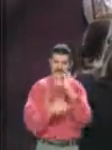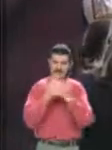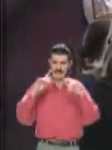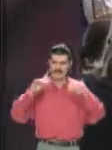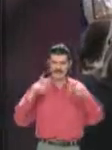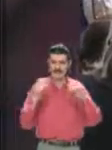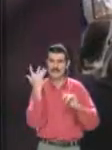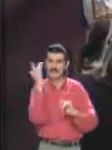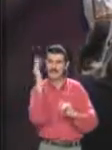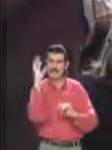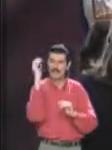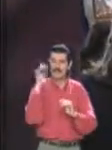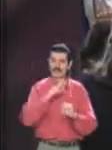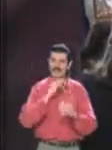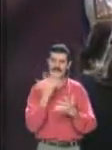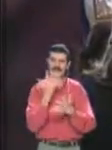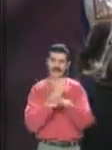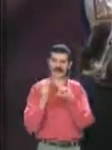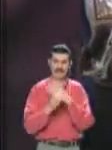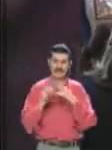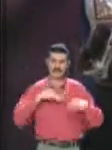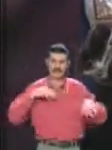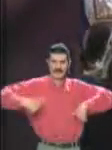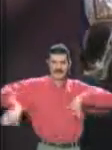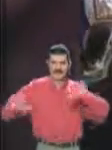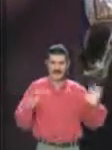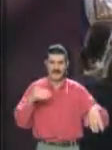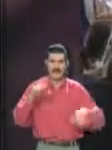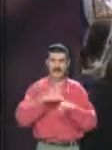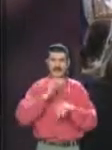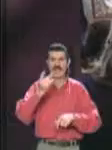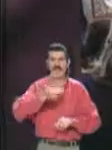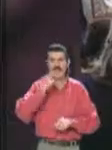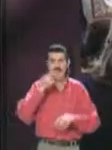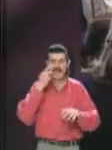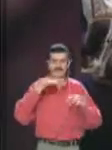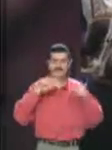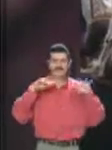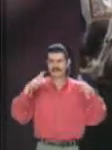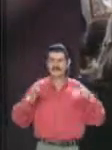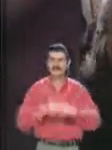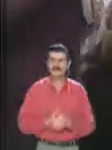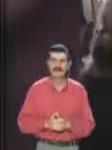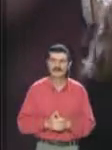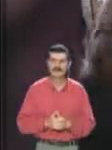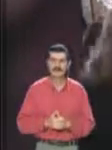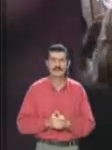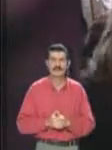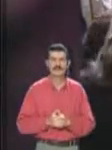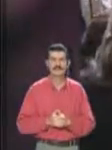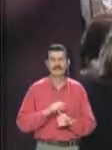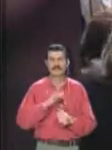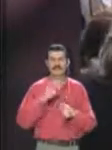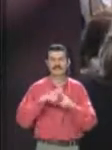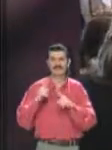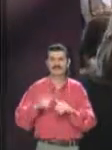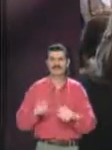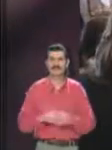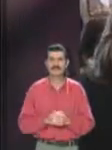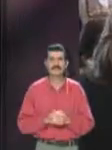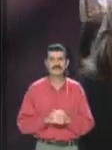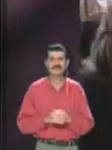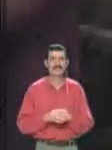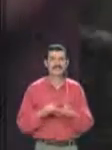Mueven con la mano. Ajá. Y pueden hacer cosas, pueden moverse, uh-huh, pueden hablar. Exacto. Pueden